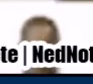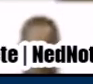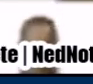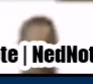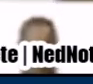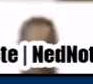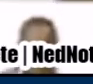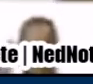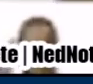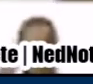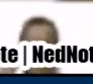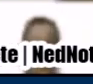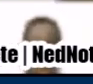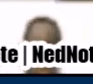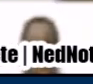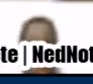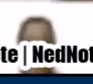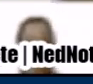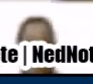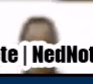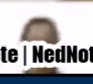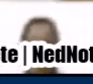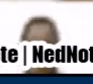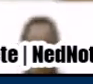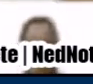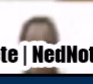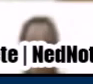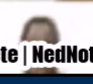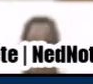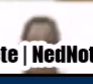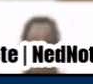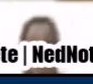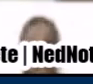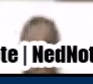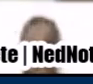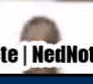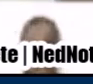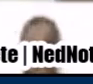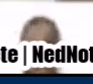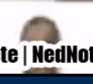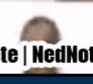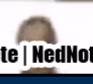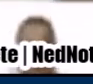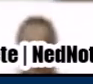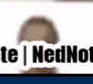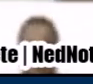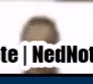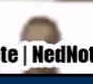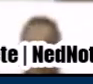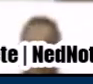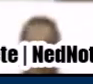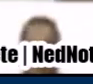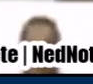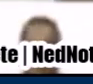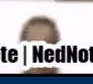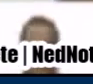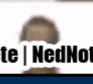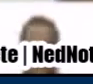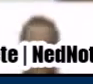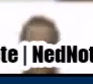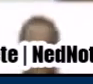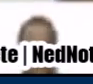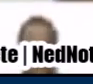tanto al diputado Medina como a Eugenio Martínez. El dilema no es votar o no. Ese no es el dilema, es un falso